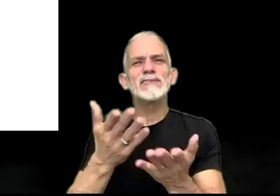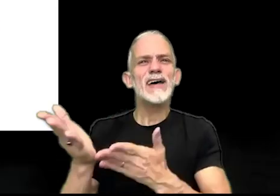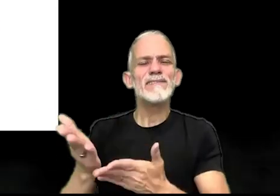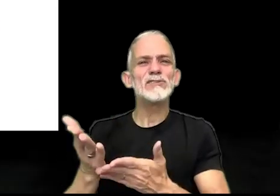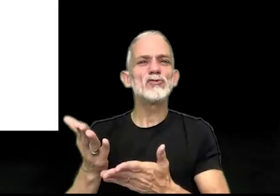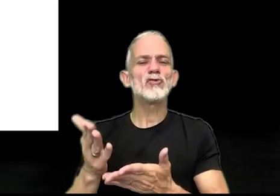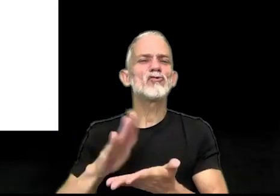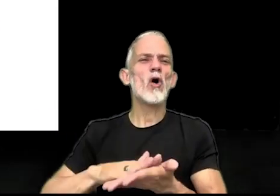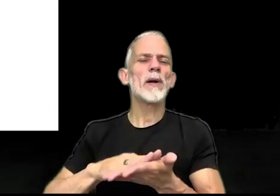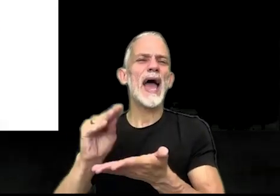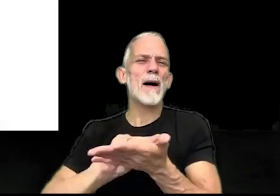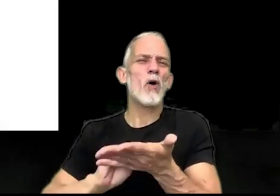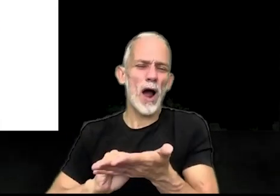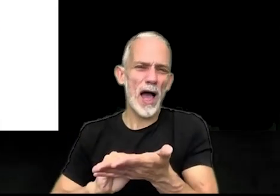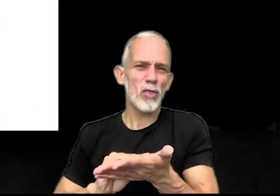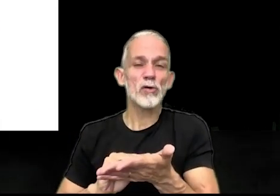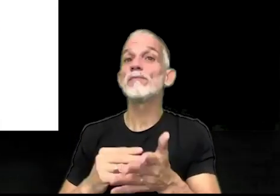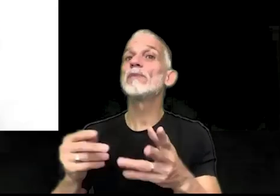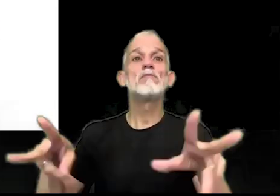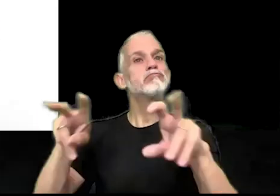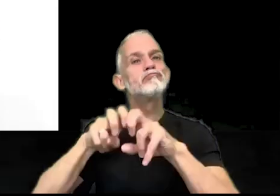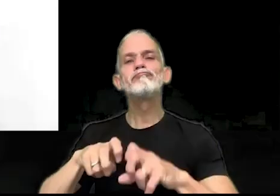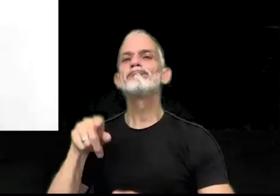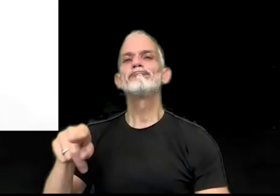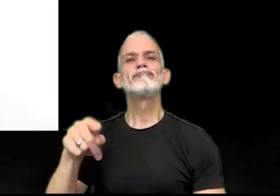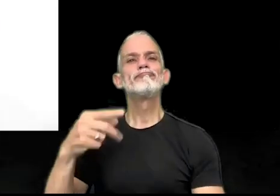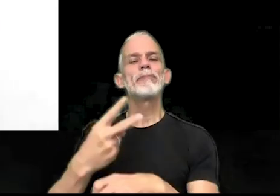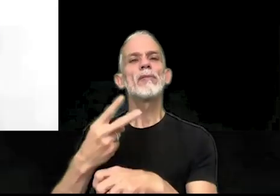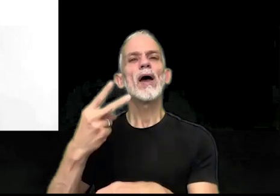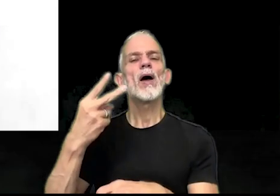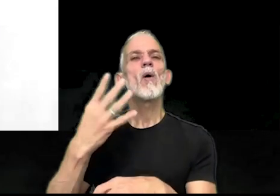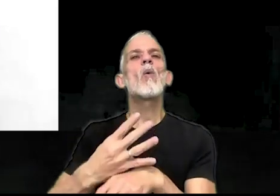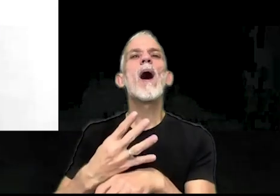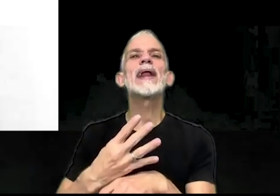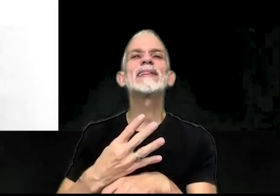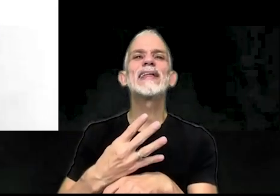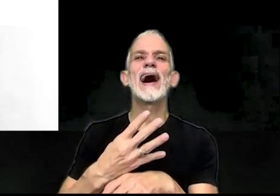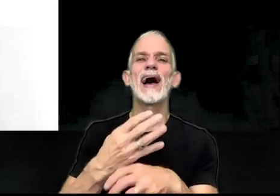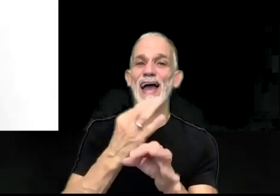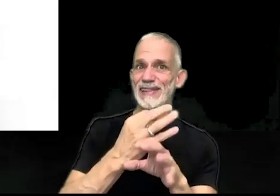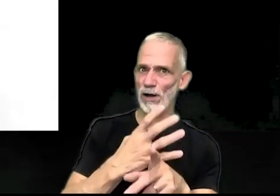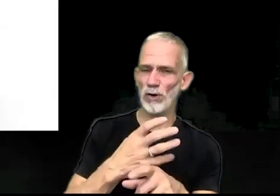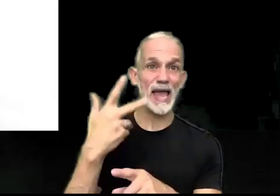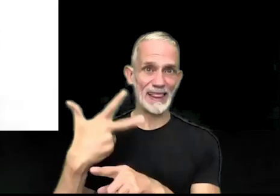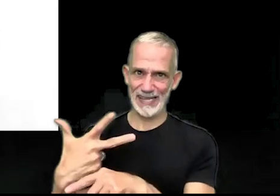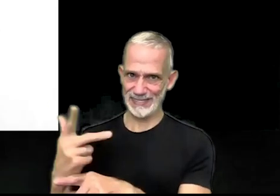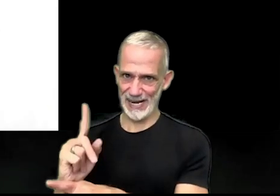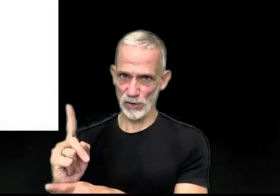servicios jurídicos es renta de cuarta categoría, no de tercera.